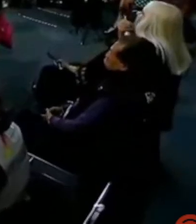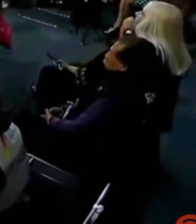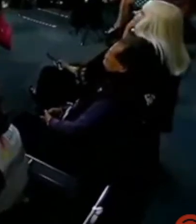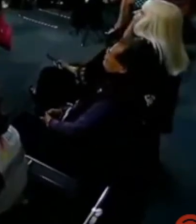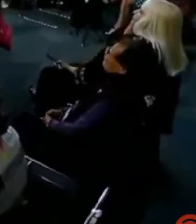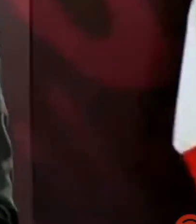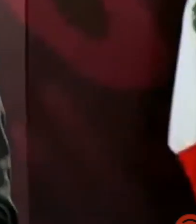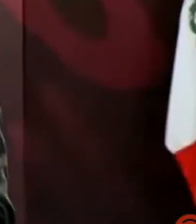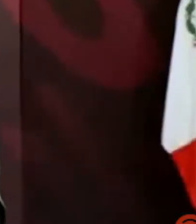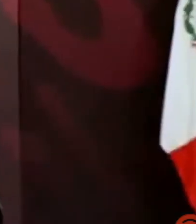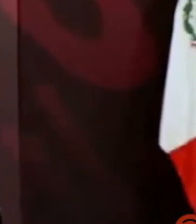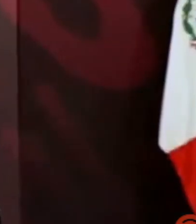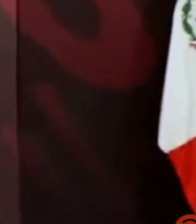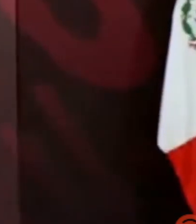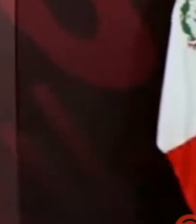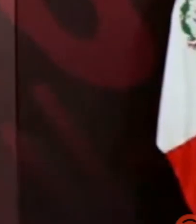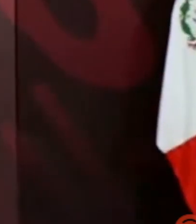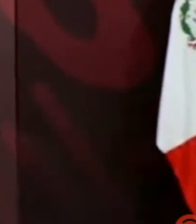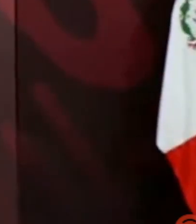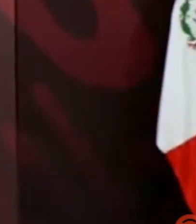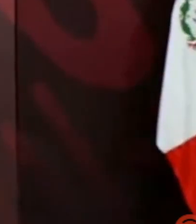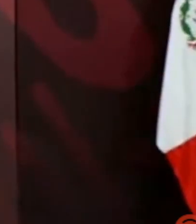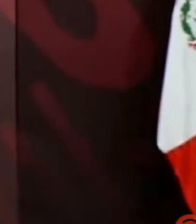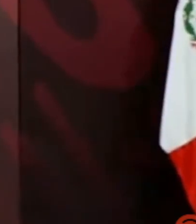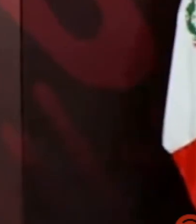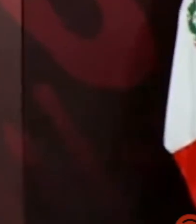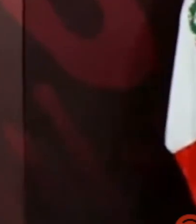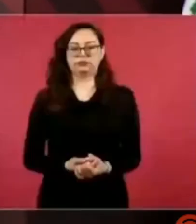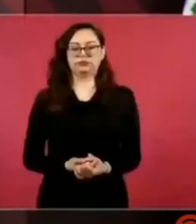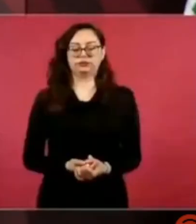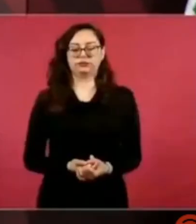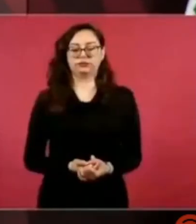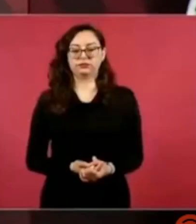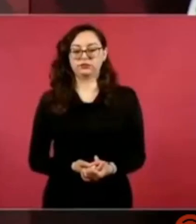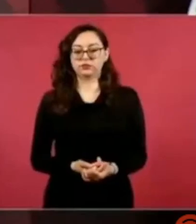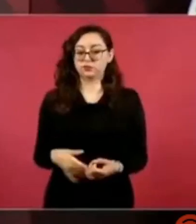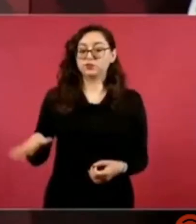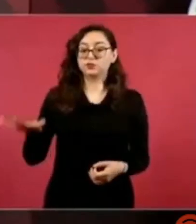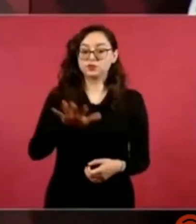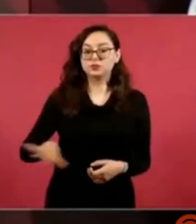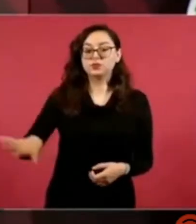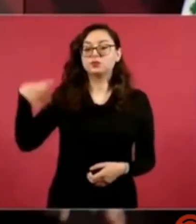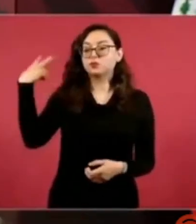estaban muy conservadores. Y ahora